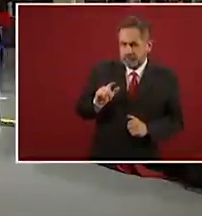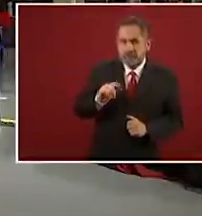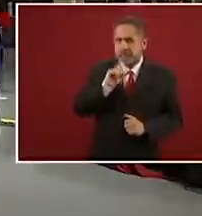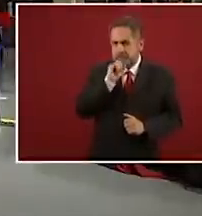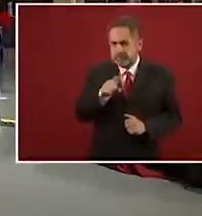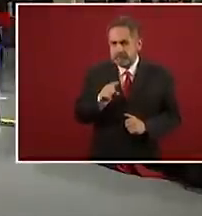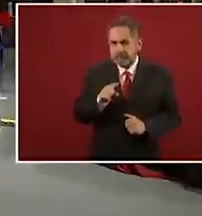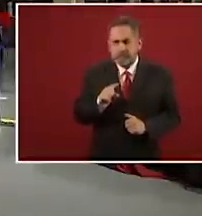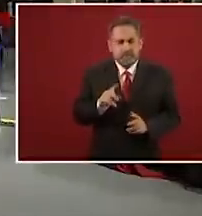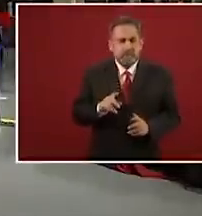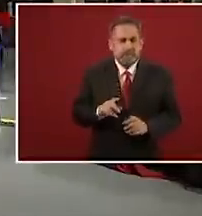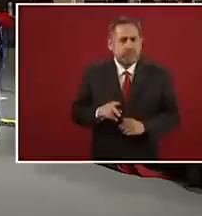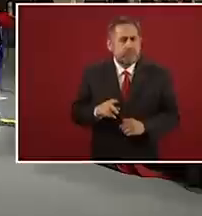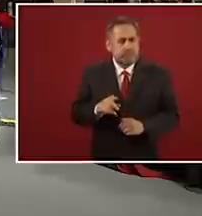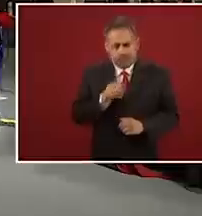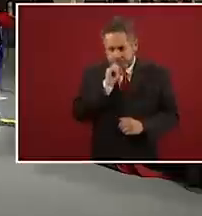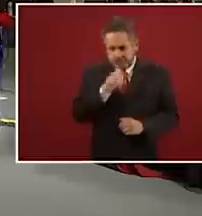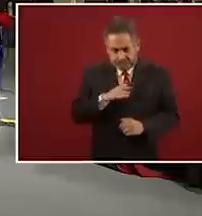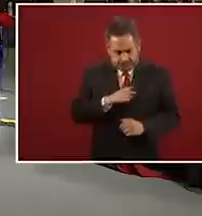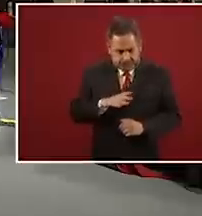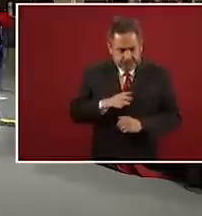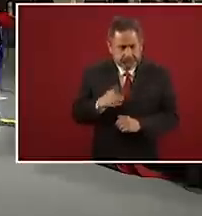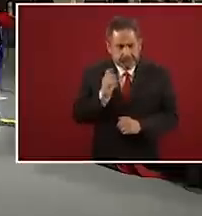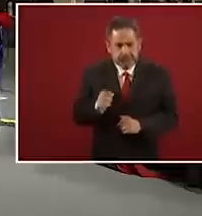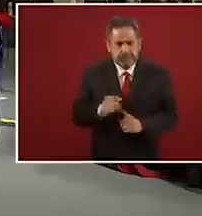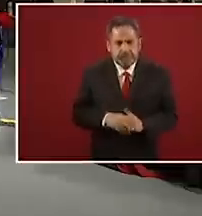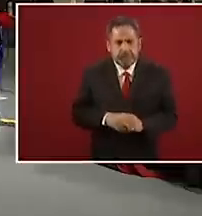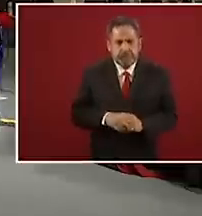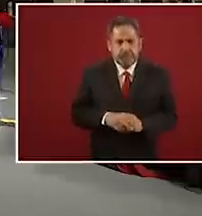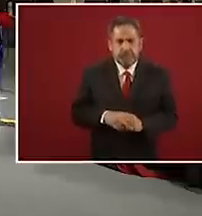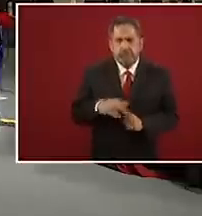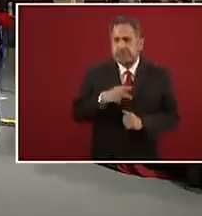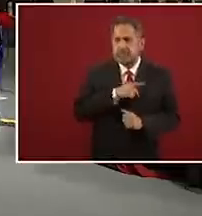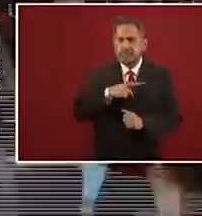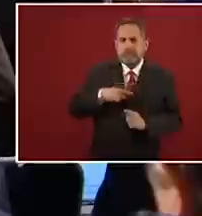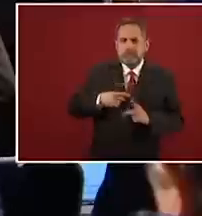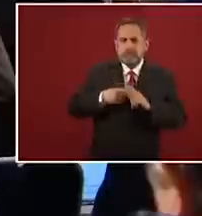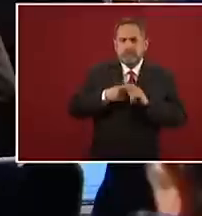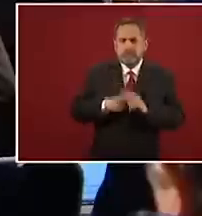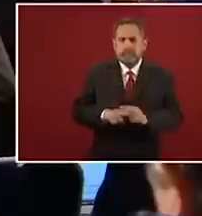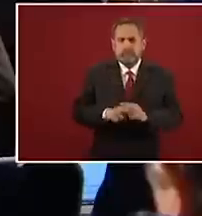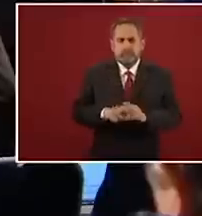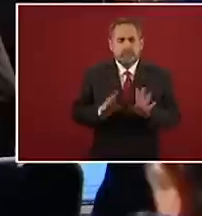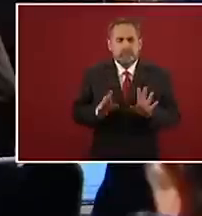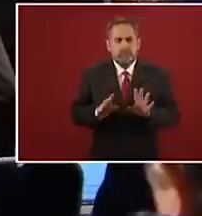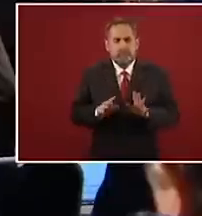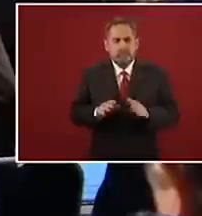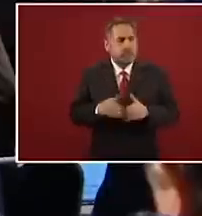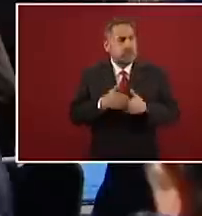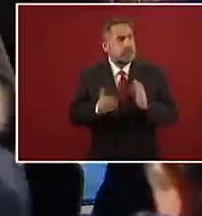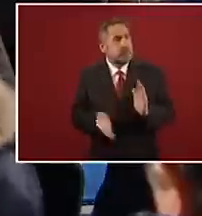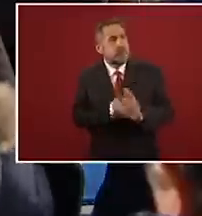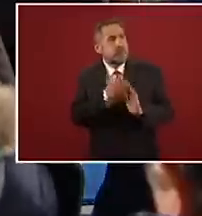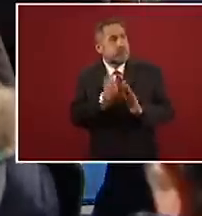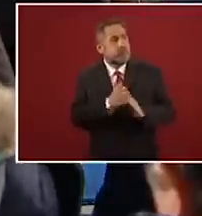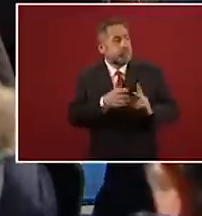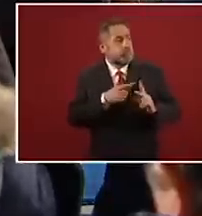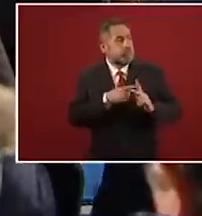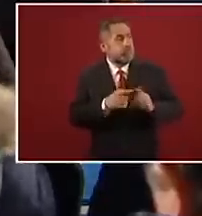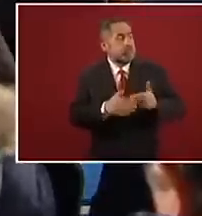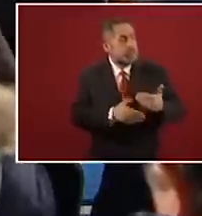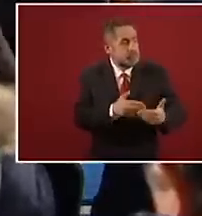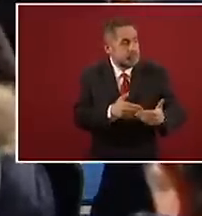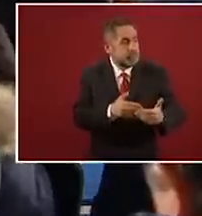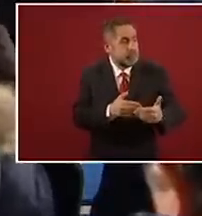también tengo muy en cuenta que no debo de empezar, no debemos de iniciar obras que no se